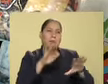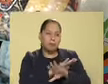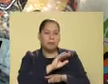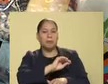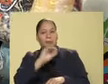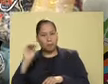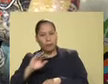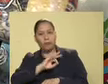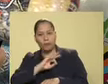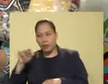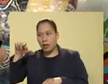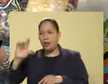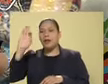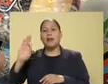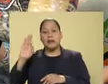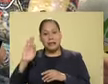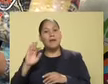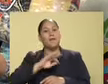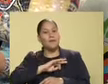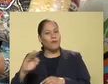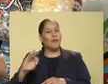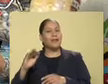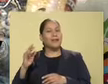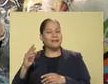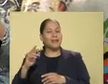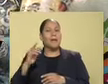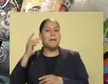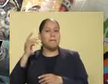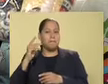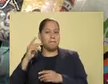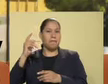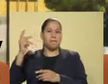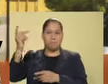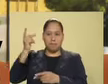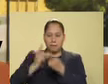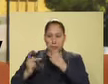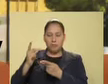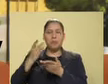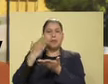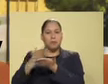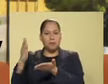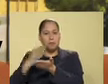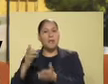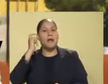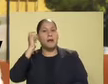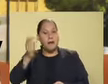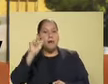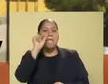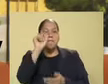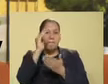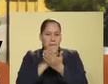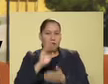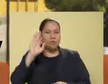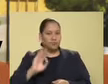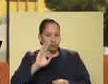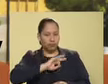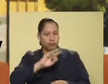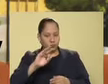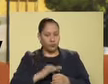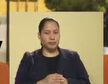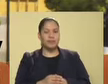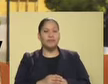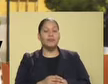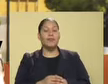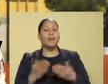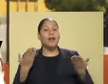otro banco donde sean menores las tasas de interés. Entonces, en ese sentido, es muchísimo más benéfico para quien va a pedir el crédito de